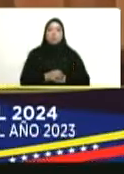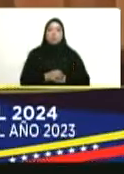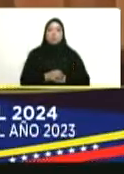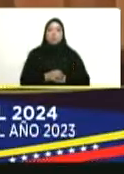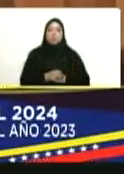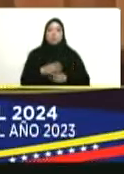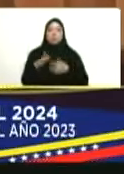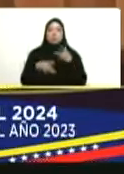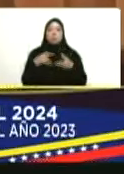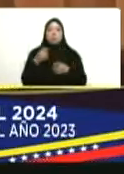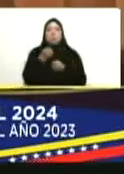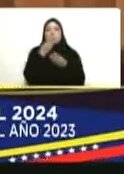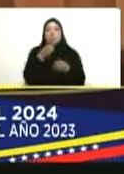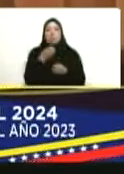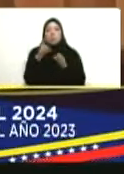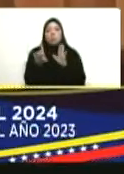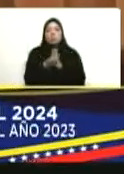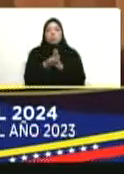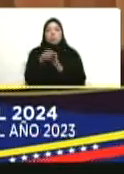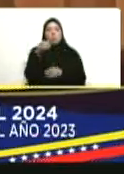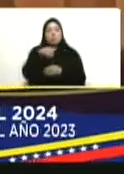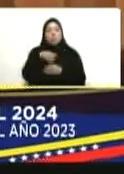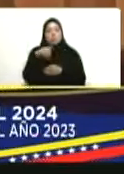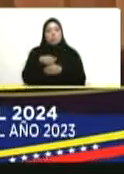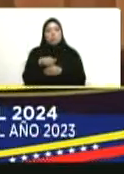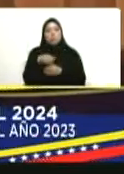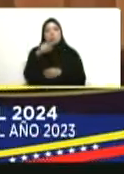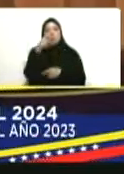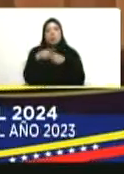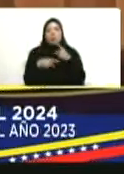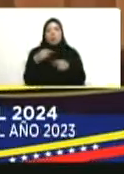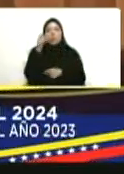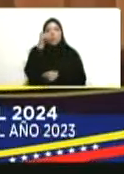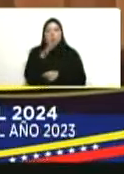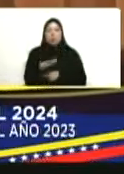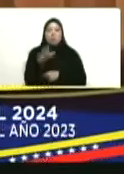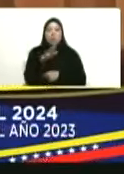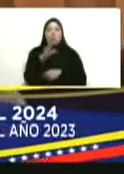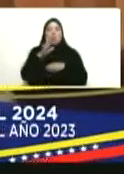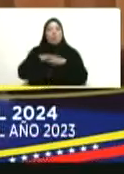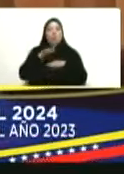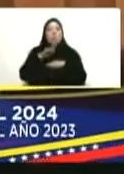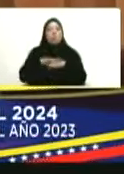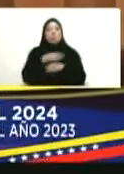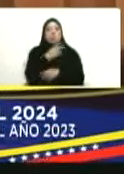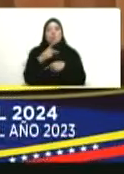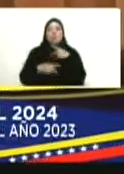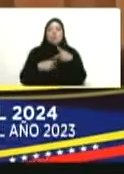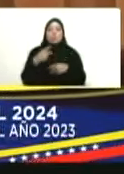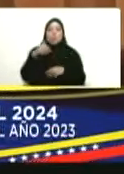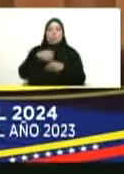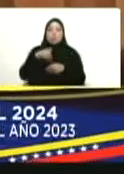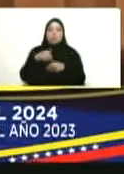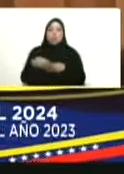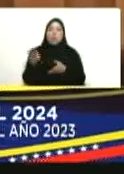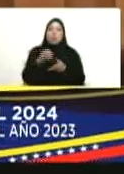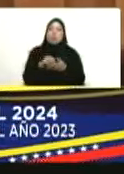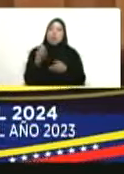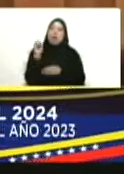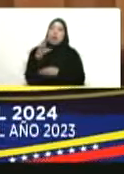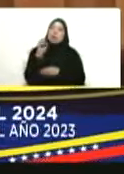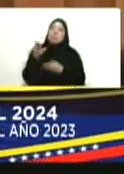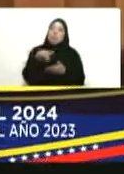Y vino el Consejo Nacional Electoral en medio de la pandemia y convocó al proceso electoral para renovar la Asamblea